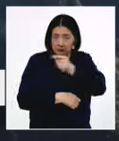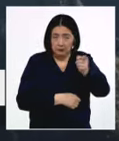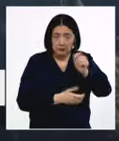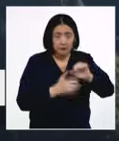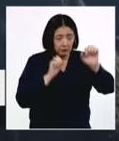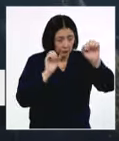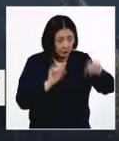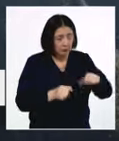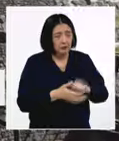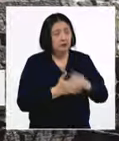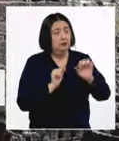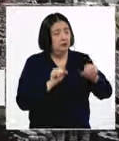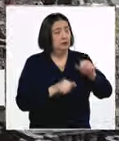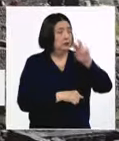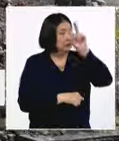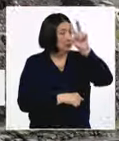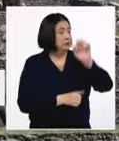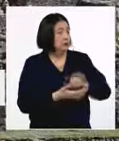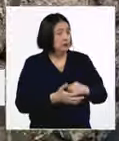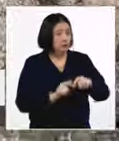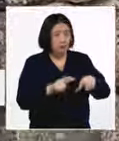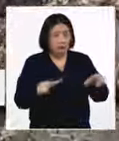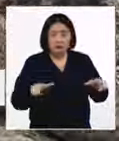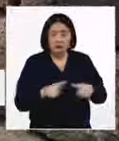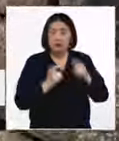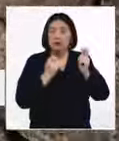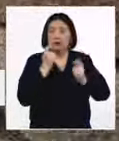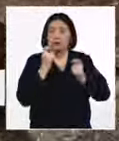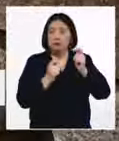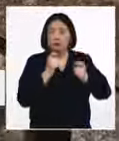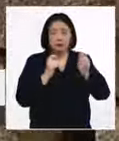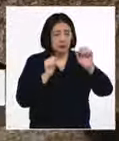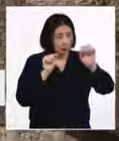reconocimientos reafirman el nivel de Perú como un destino